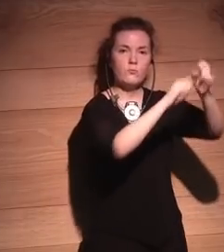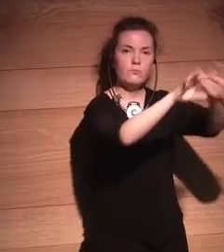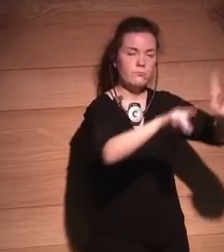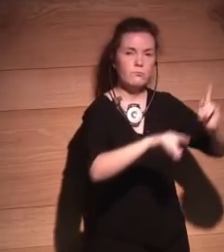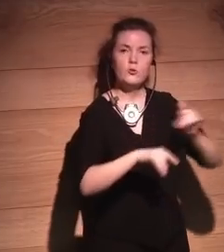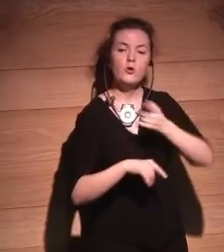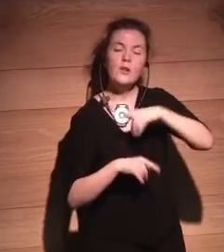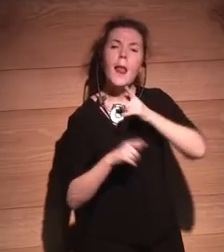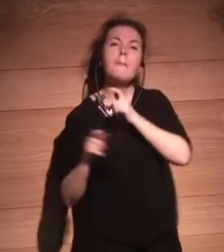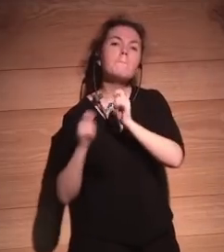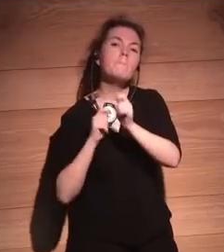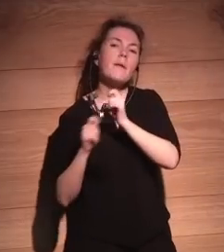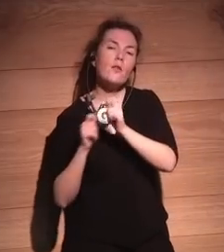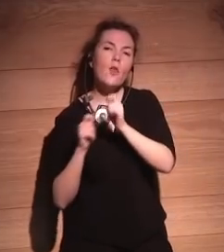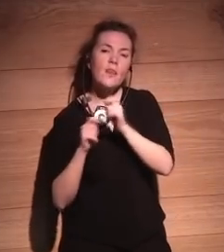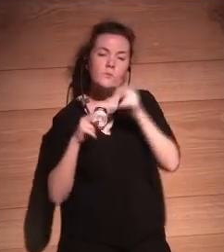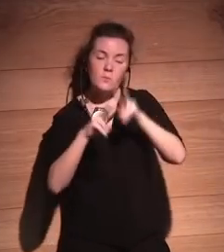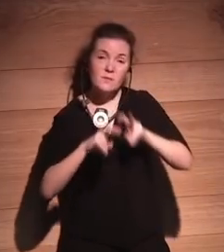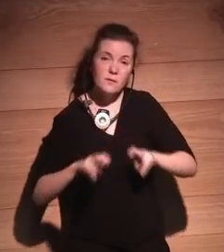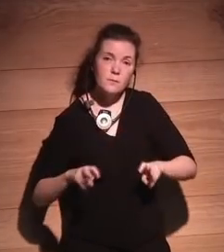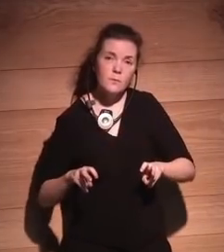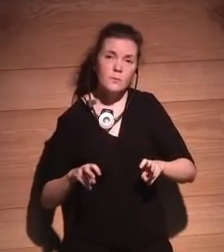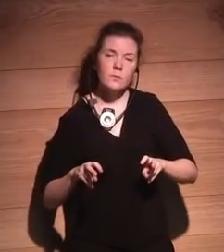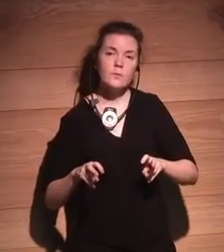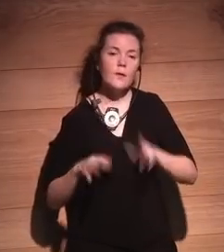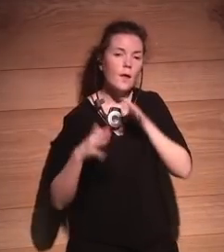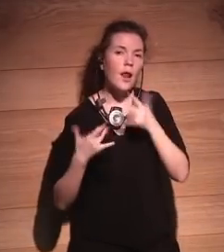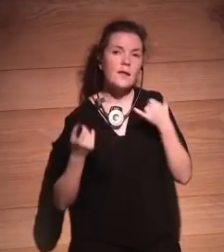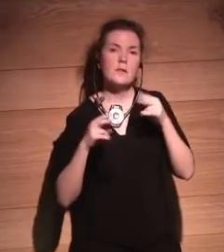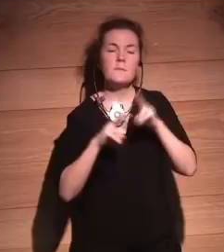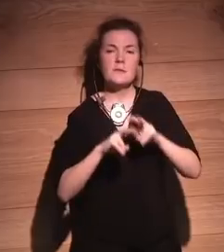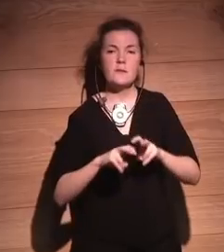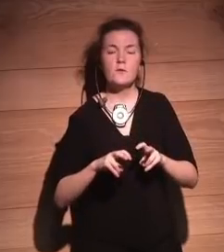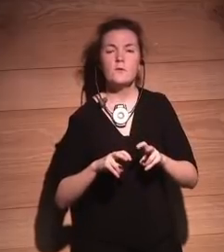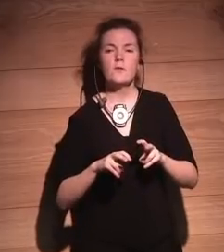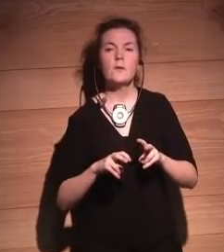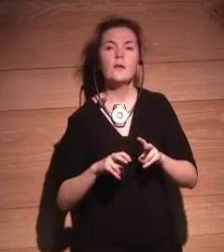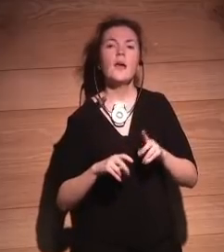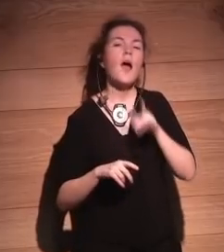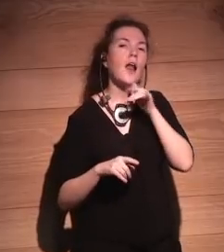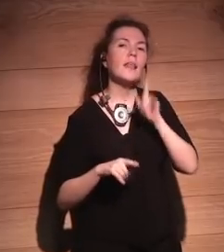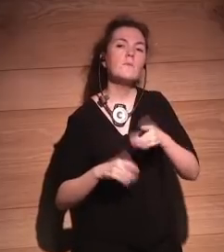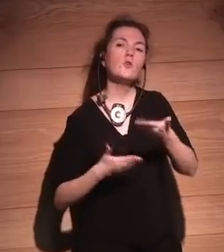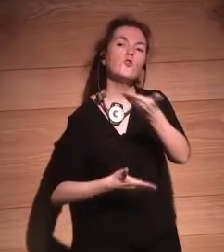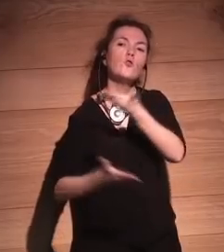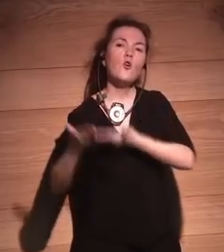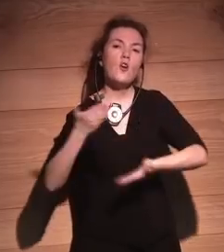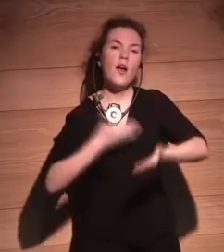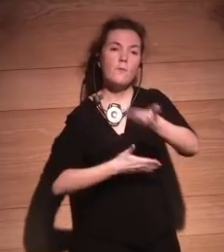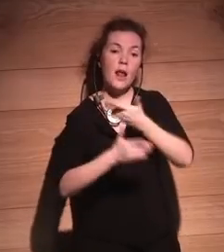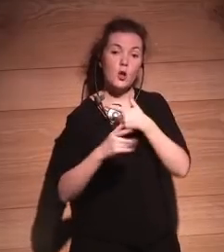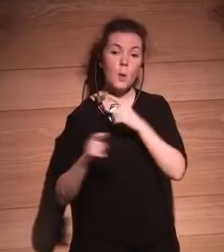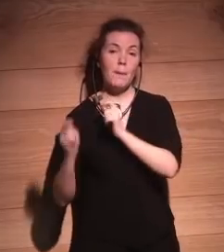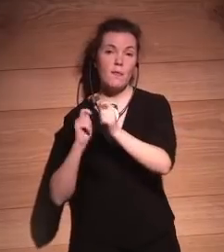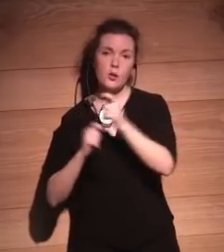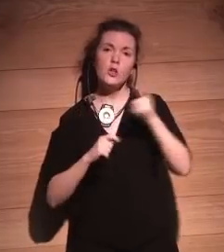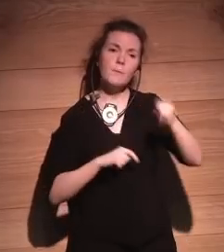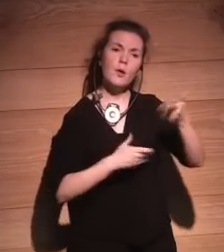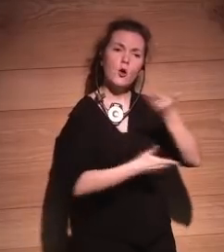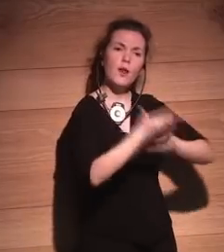sin duda el periodismo investigativo, de investigación, quiero decir, estamos también ahora colaborando no solamente entre periodistas, sino con el